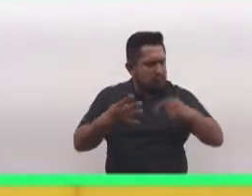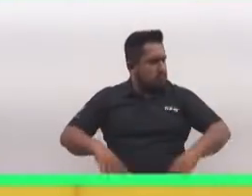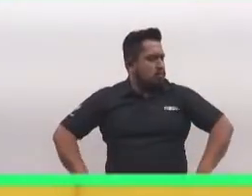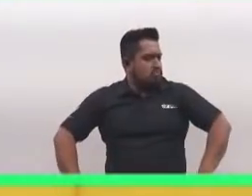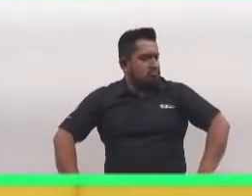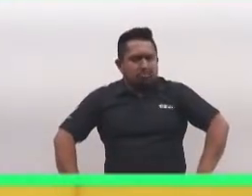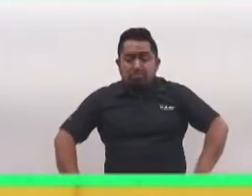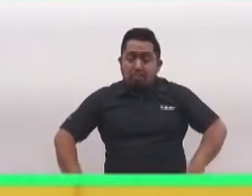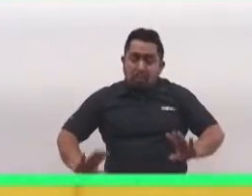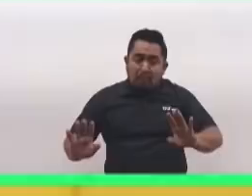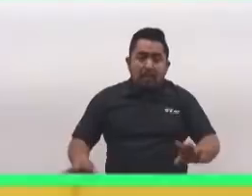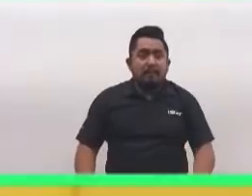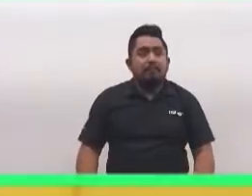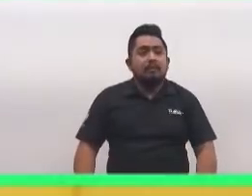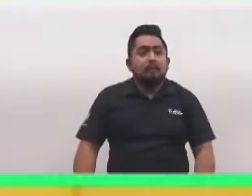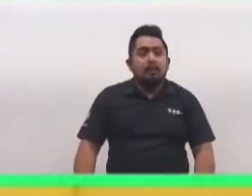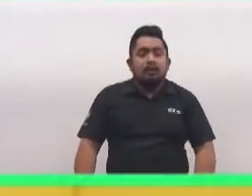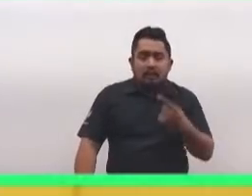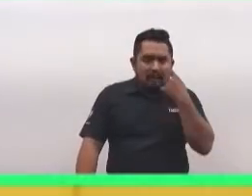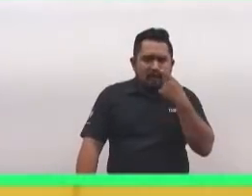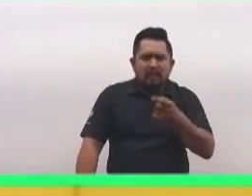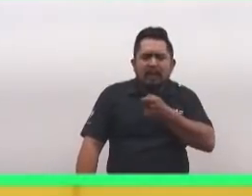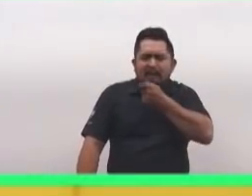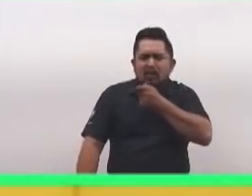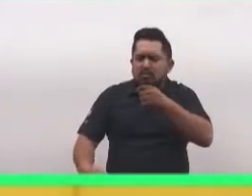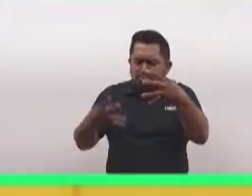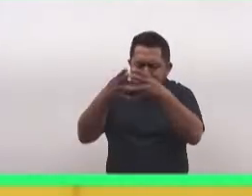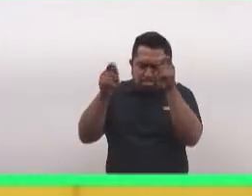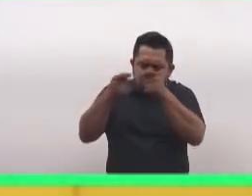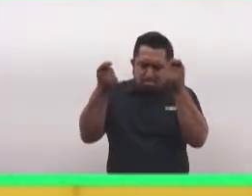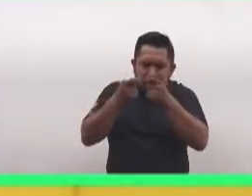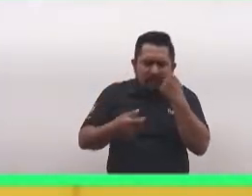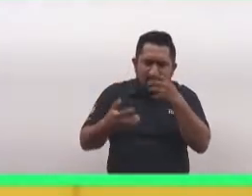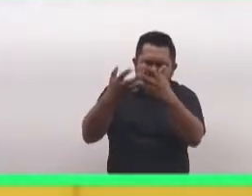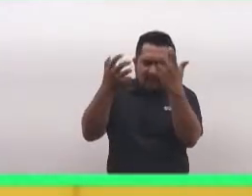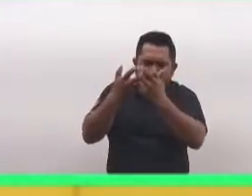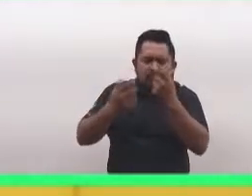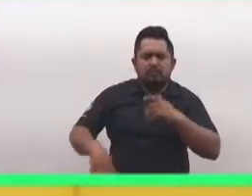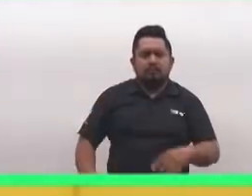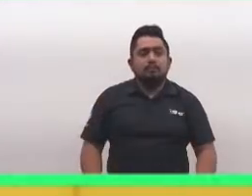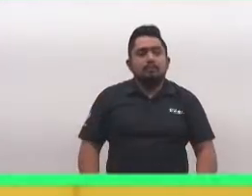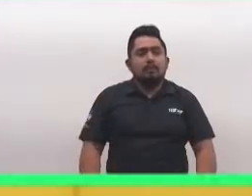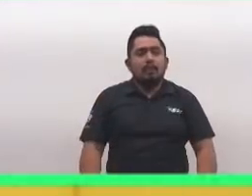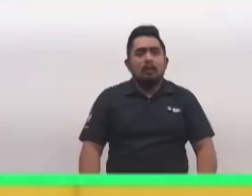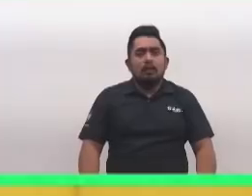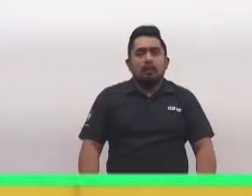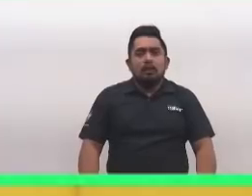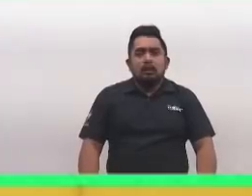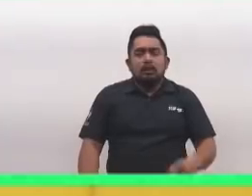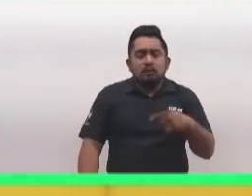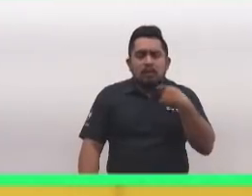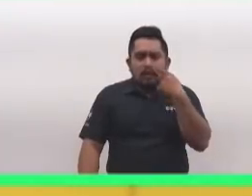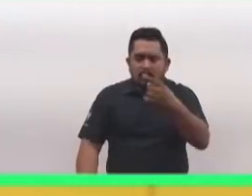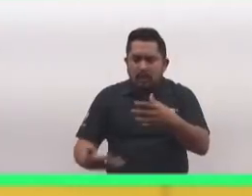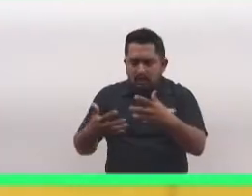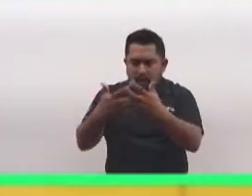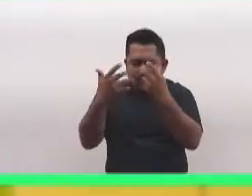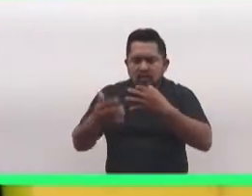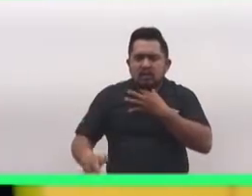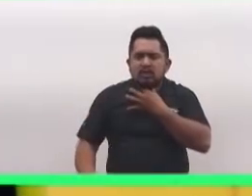gremio y la baby pikachu está me entiendo las cosas que pasan aquí y lo curioso es que todos